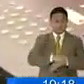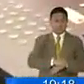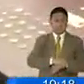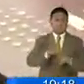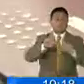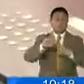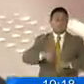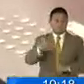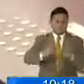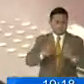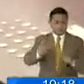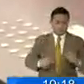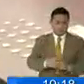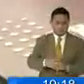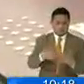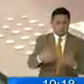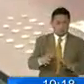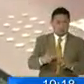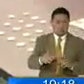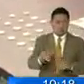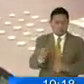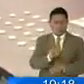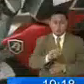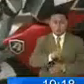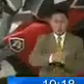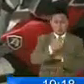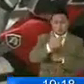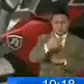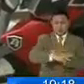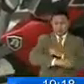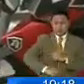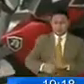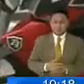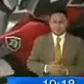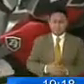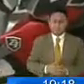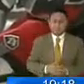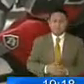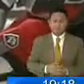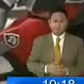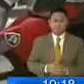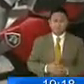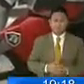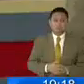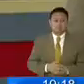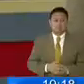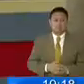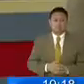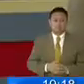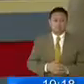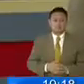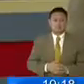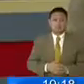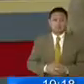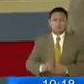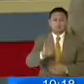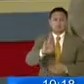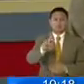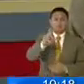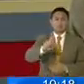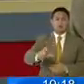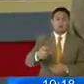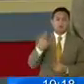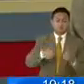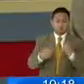varios sospechosos de operar bajo la misma modalidad. En Quito, informó Iván Casamén. 7 personas